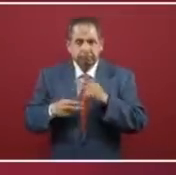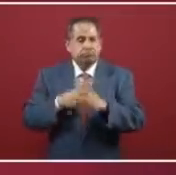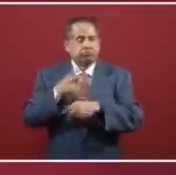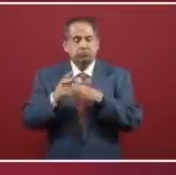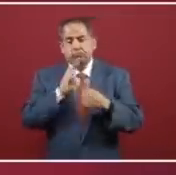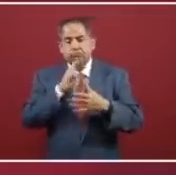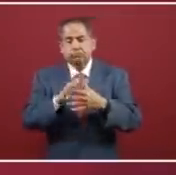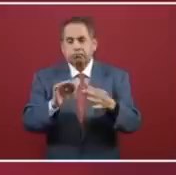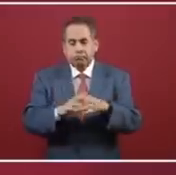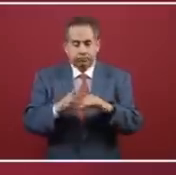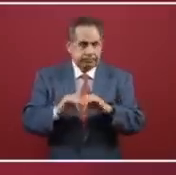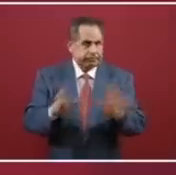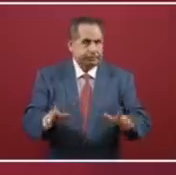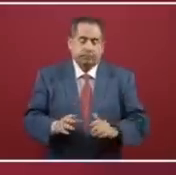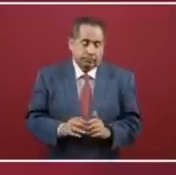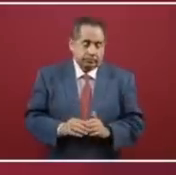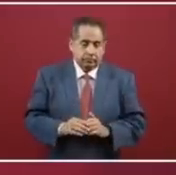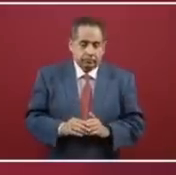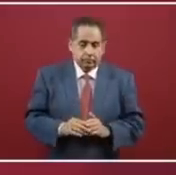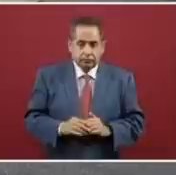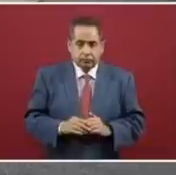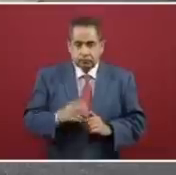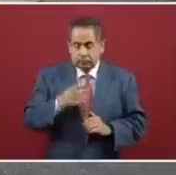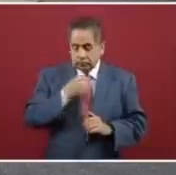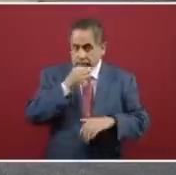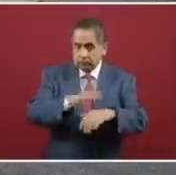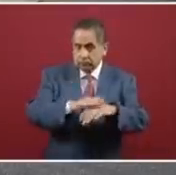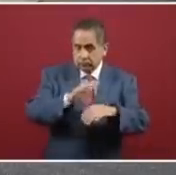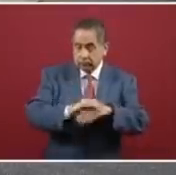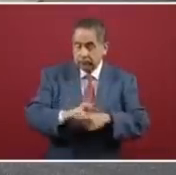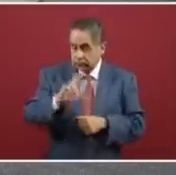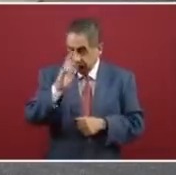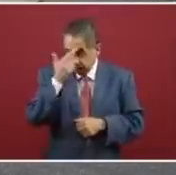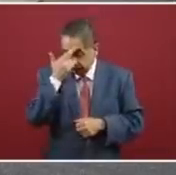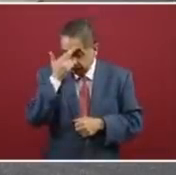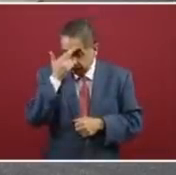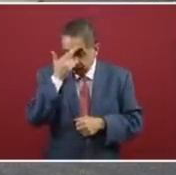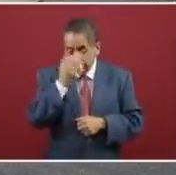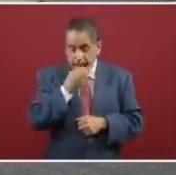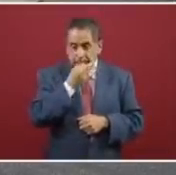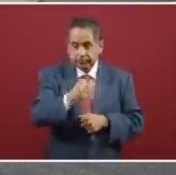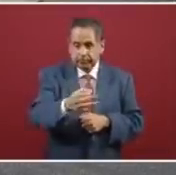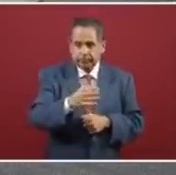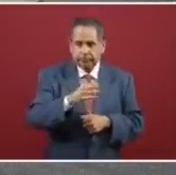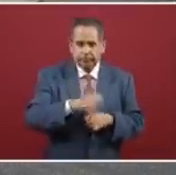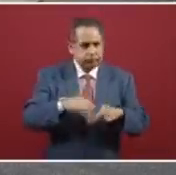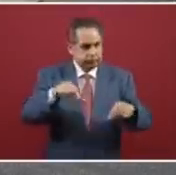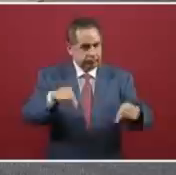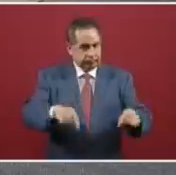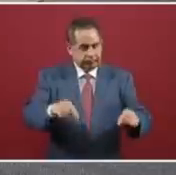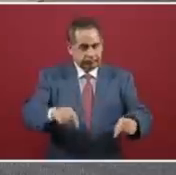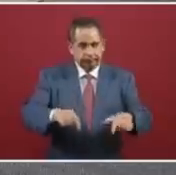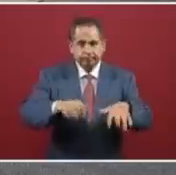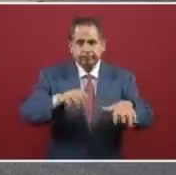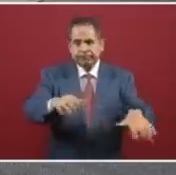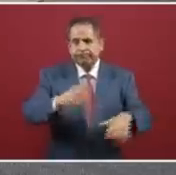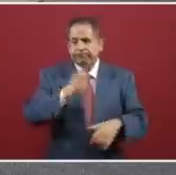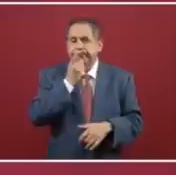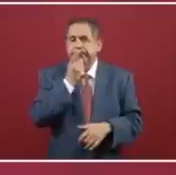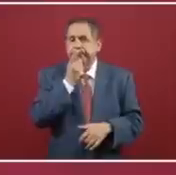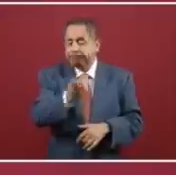tendríamos posibilidad de aclarar yo les recuerdo de que aquí dijimos